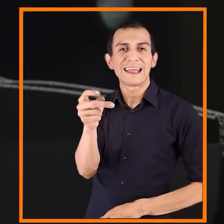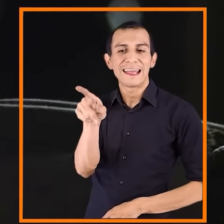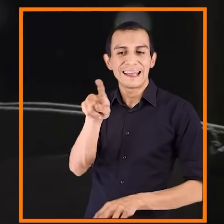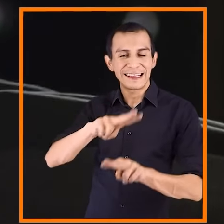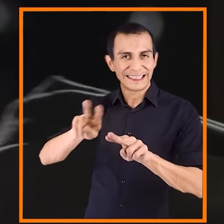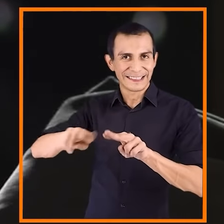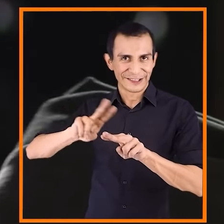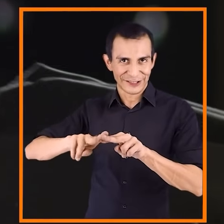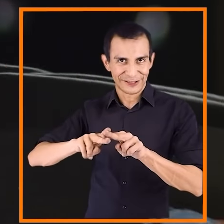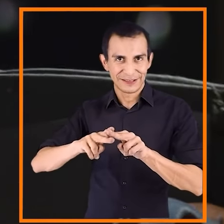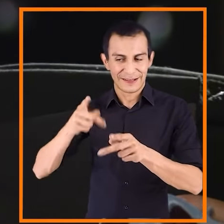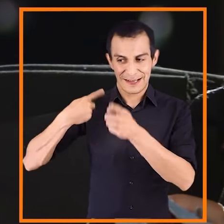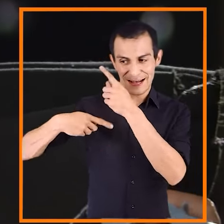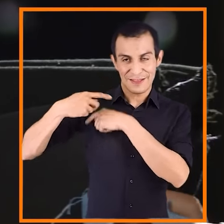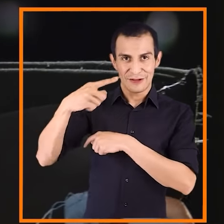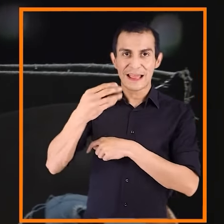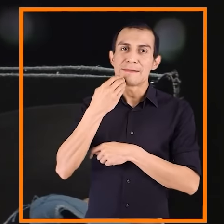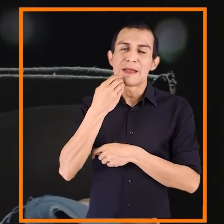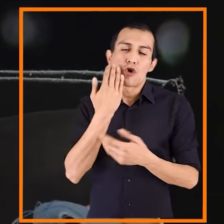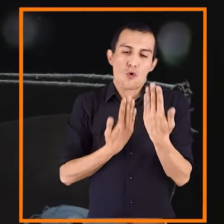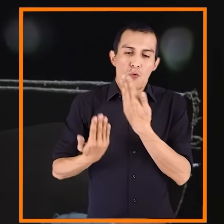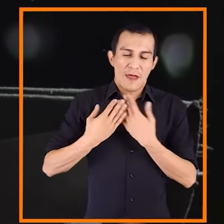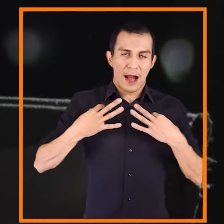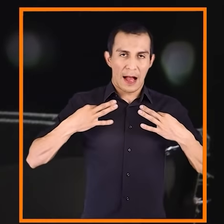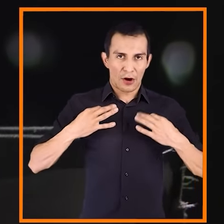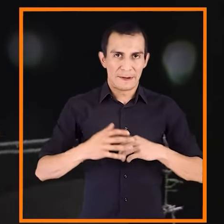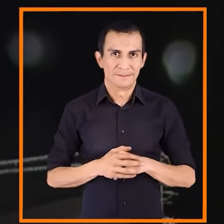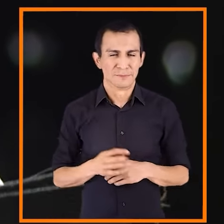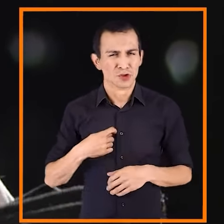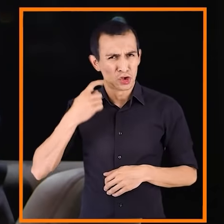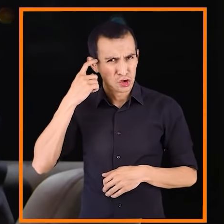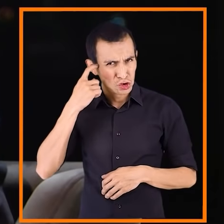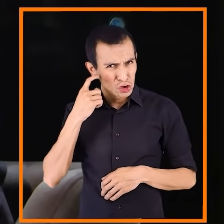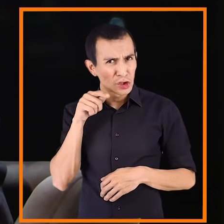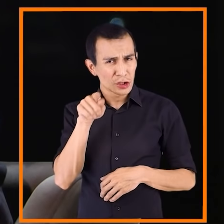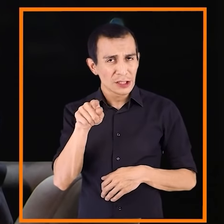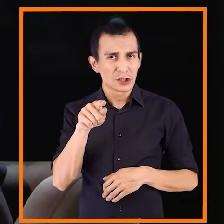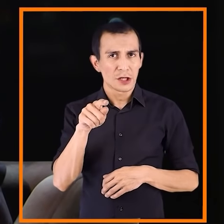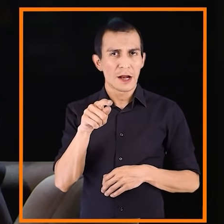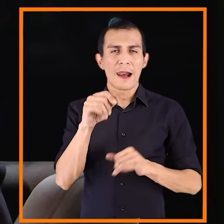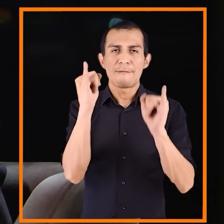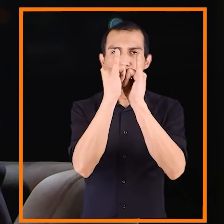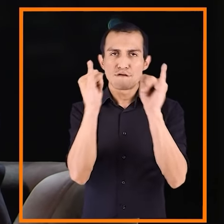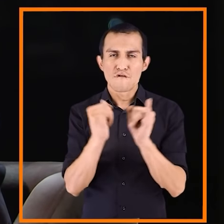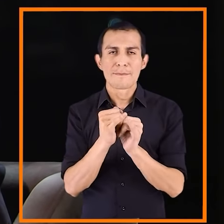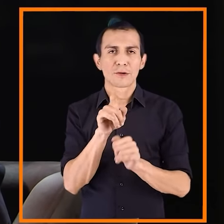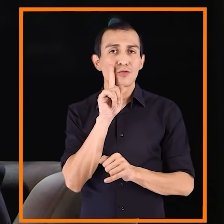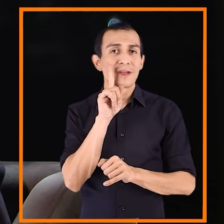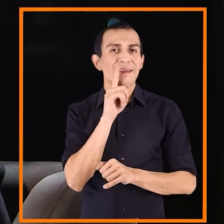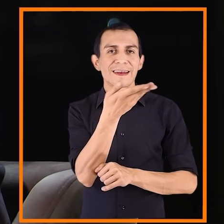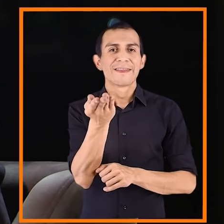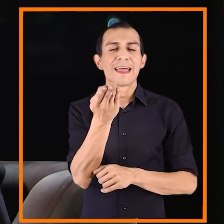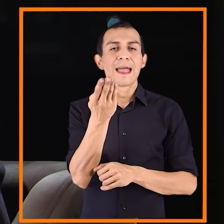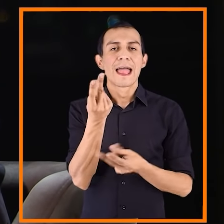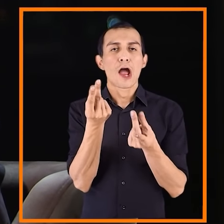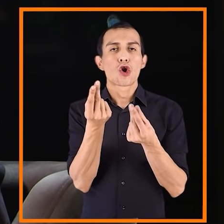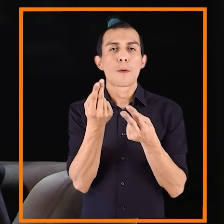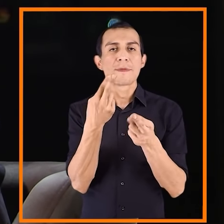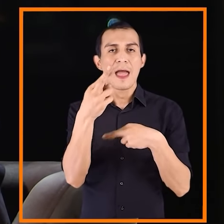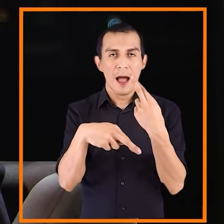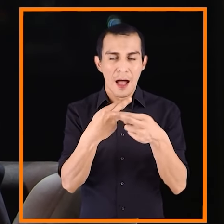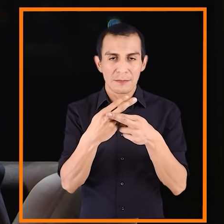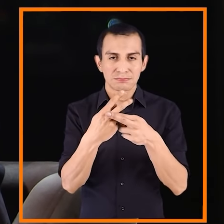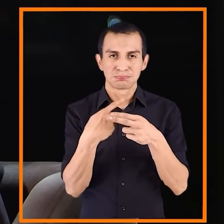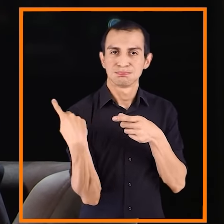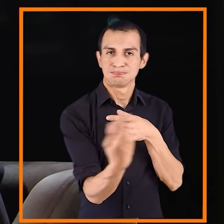detrás y, obviamente, los cuidados de tu prenda. Yo la verdad que encuentro que el modelo que tienen de economía circular, la verdad que